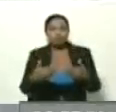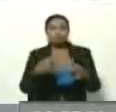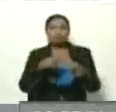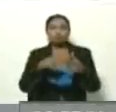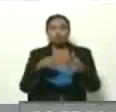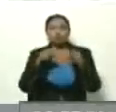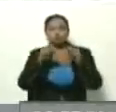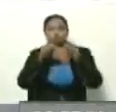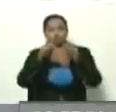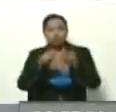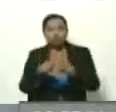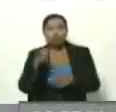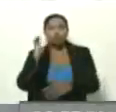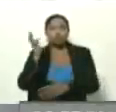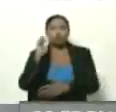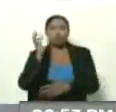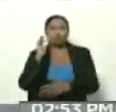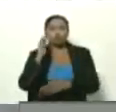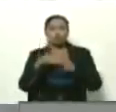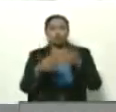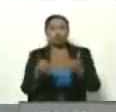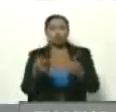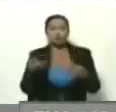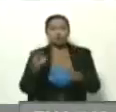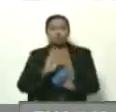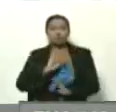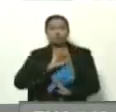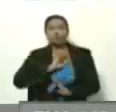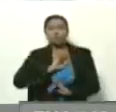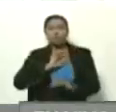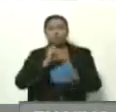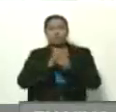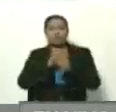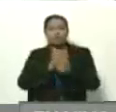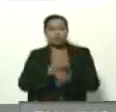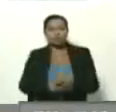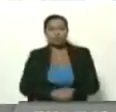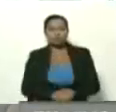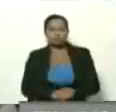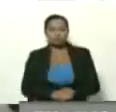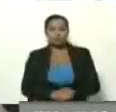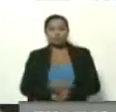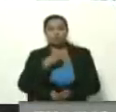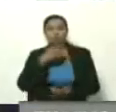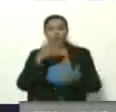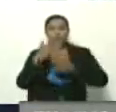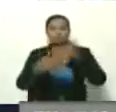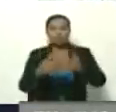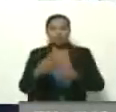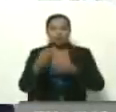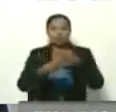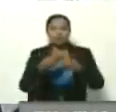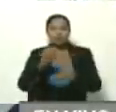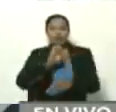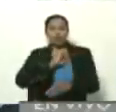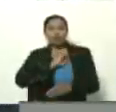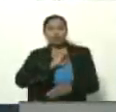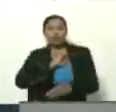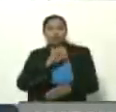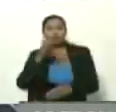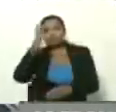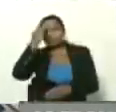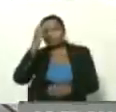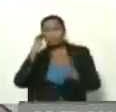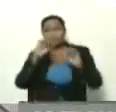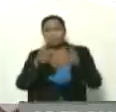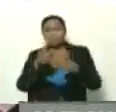corra el congreso como parte de este mismo trabajo. Cuando digo adelantarlo es quizás hacerlo en enero, en febrero,